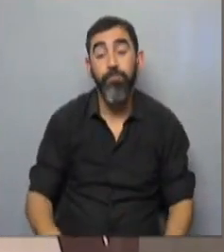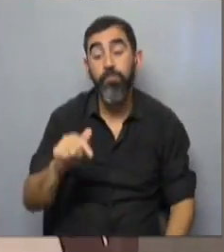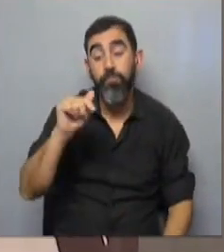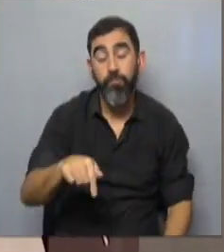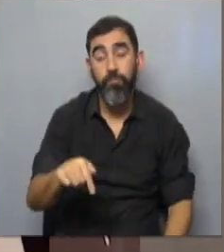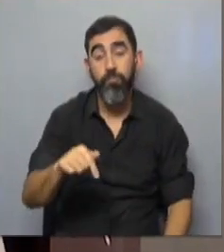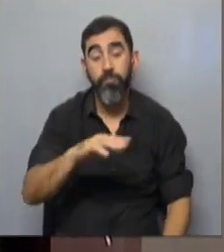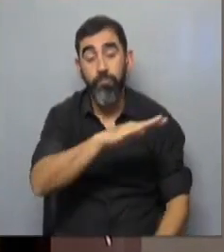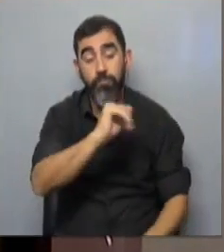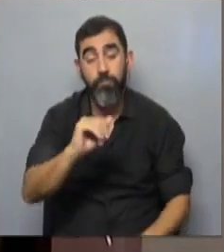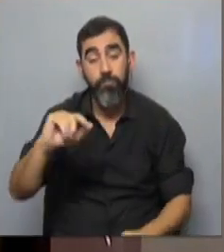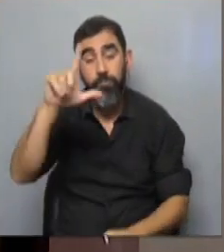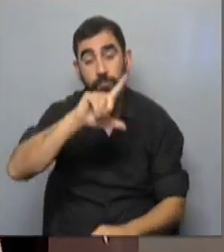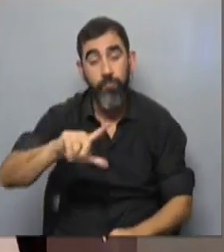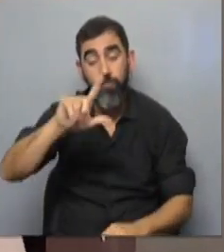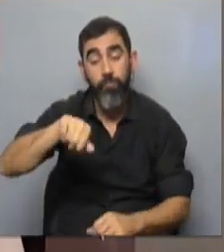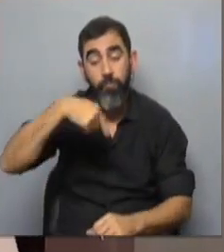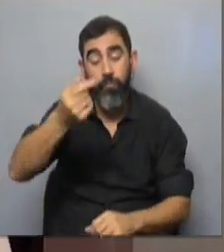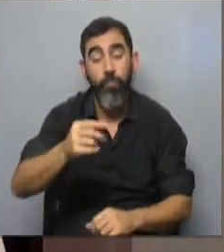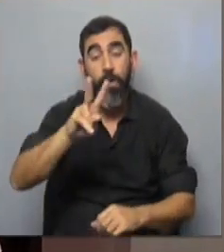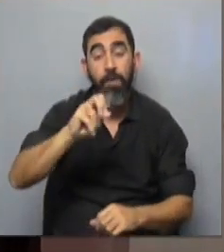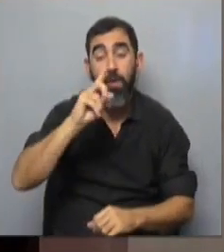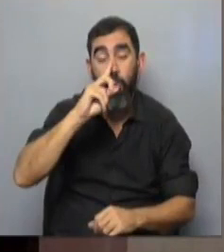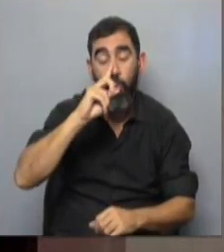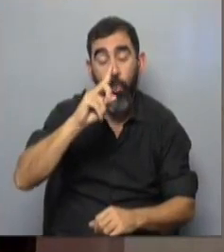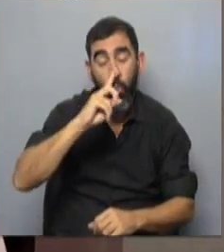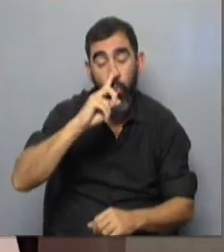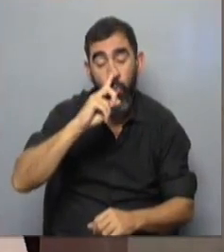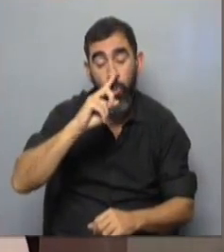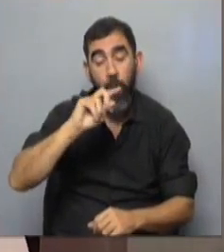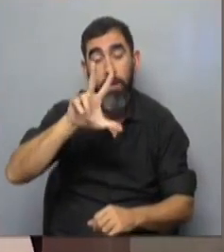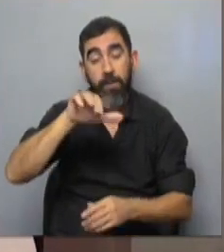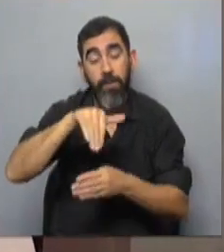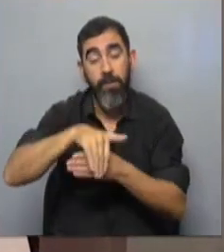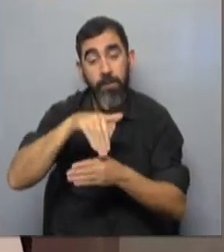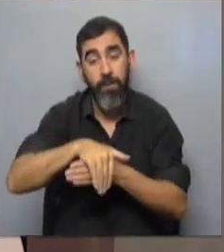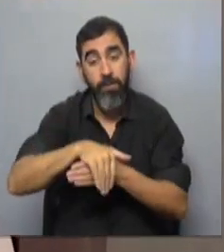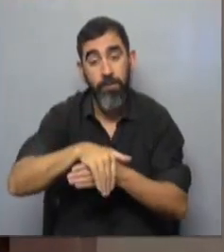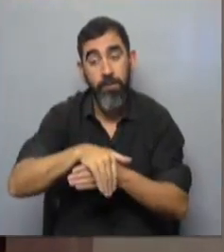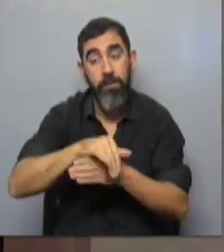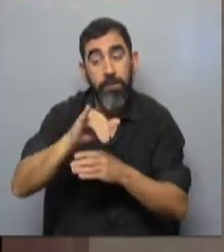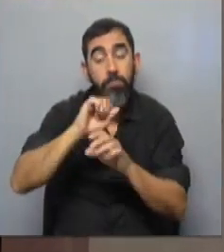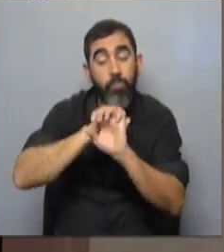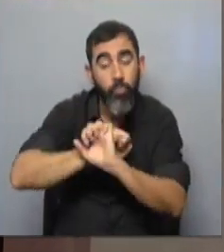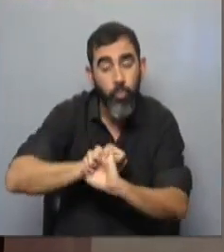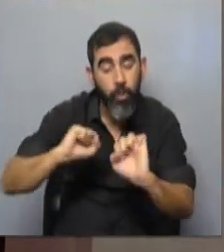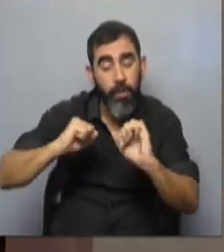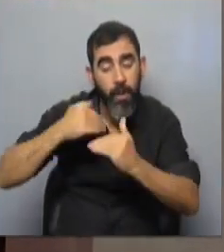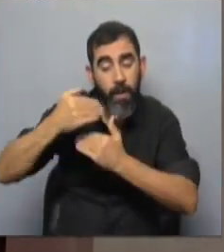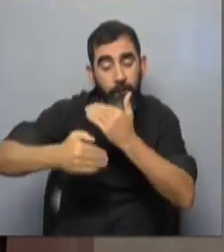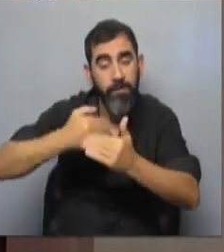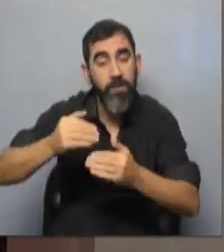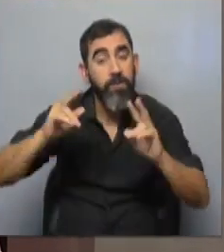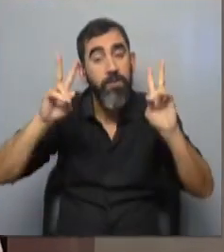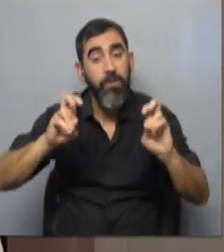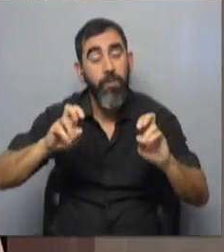terminan convocando para el lunes próximo, 20 de junio, a las 15 horas, para ver si es posible avanzar, especialmente en lo que